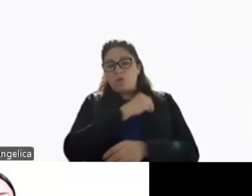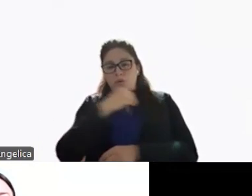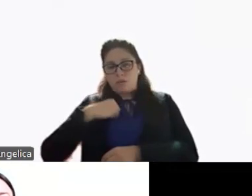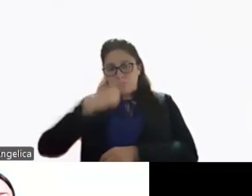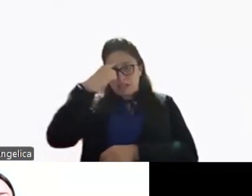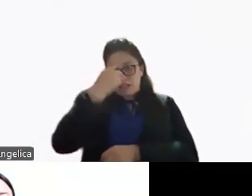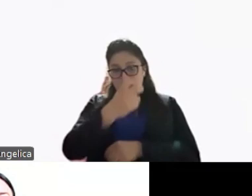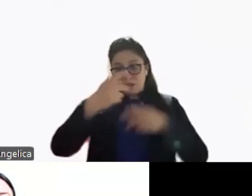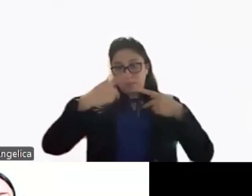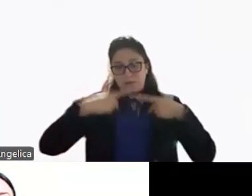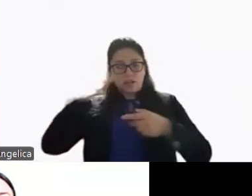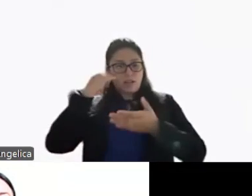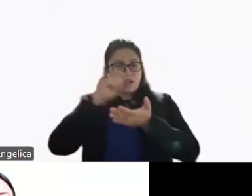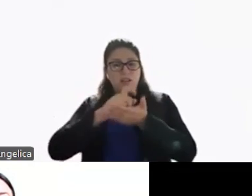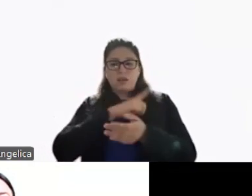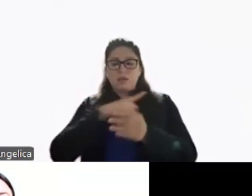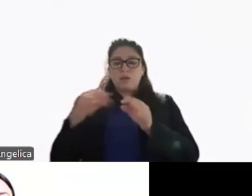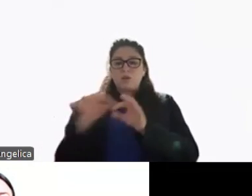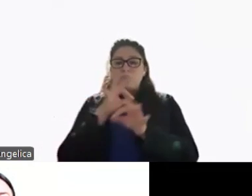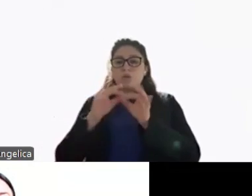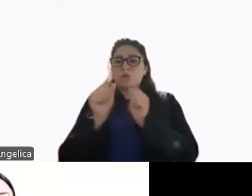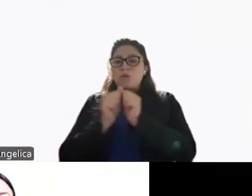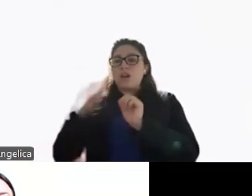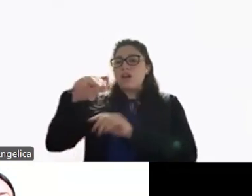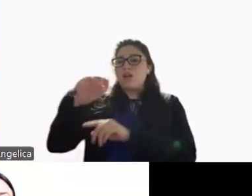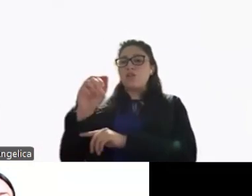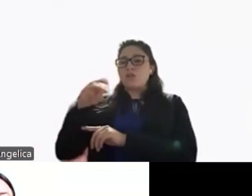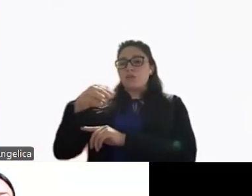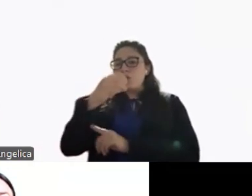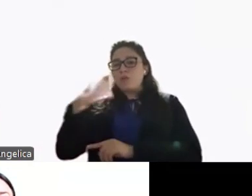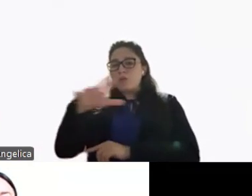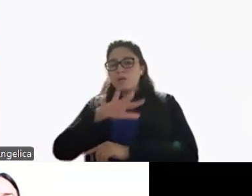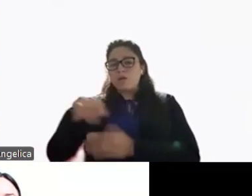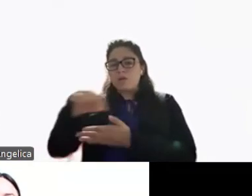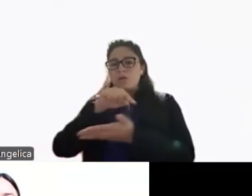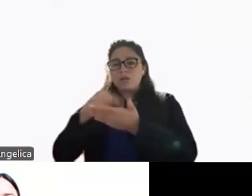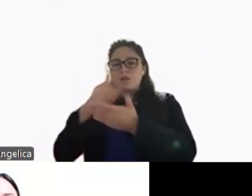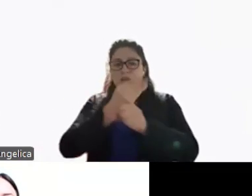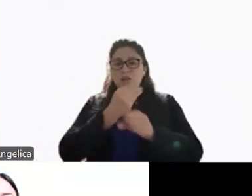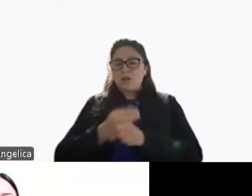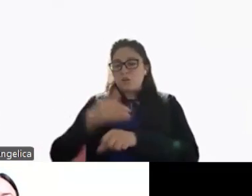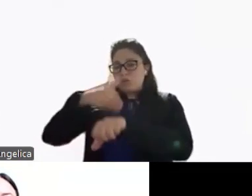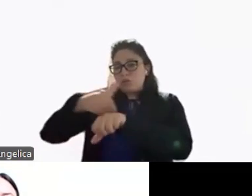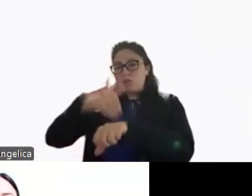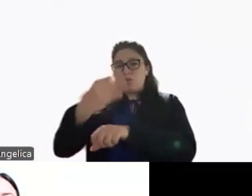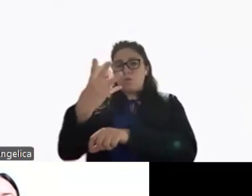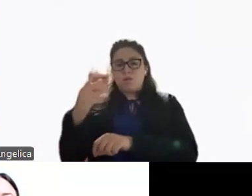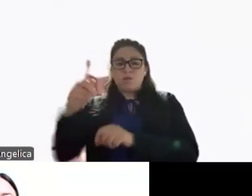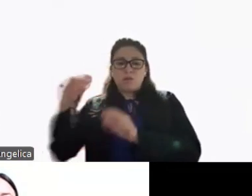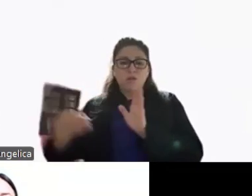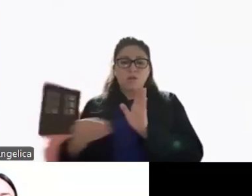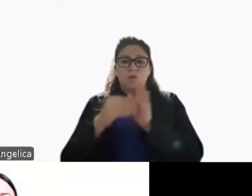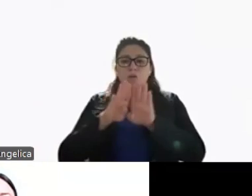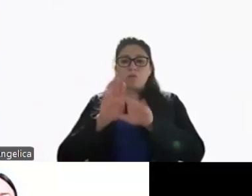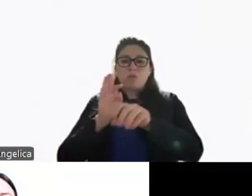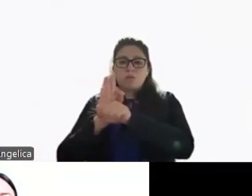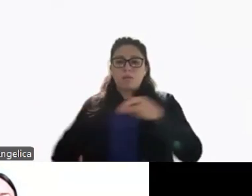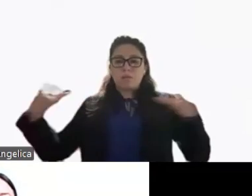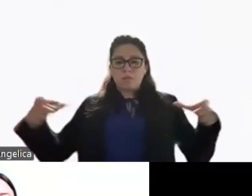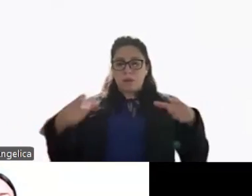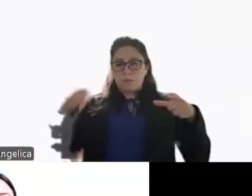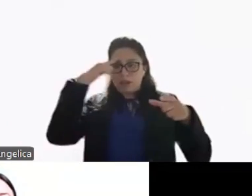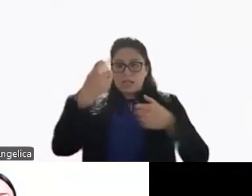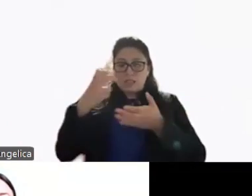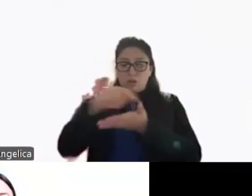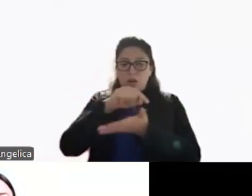promovente dé cumplimiento a la norma de ordenación para las áreas de actuación número 4 y establecer las medidas de protección para la conservación del